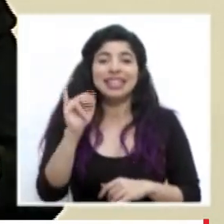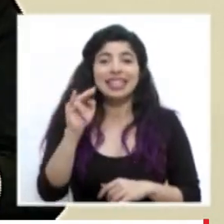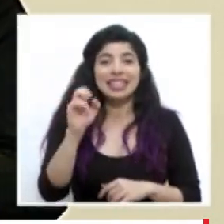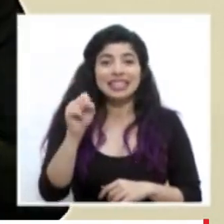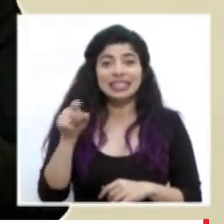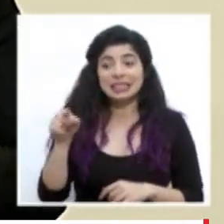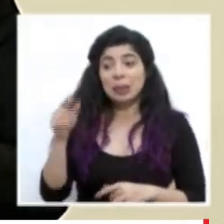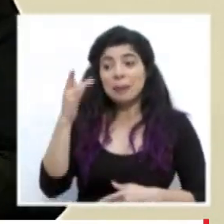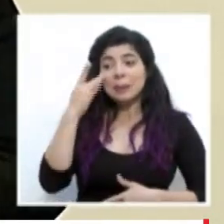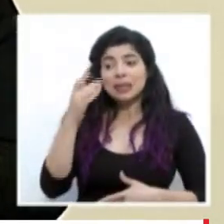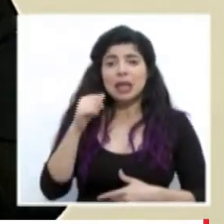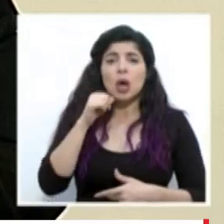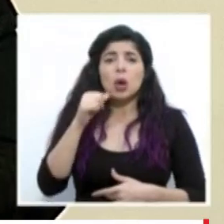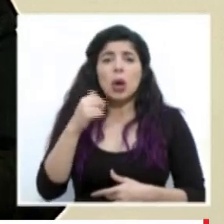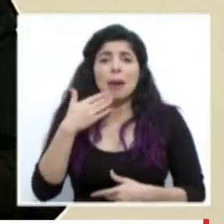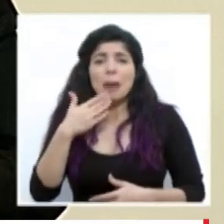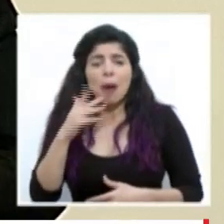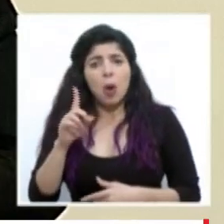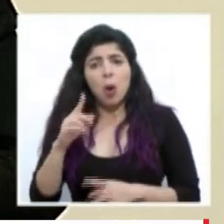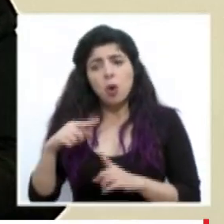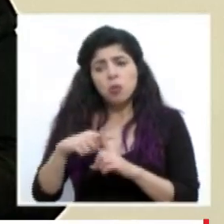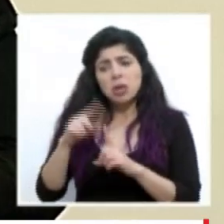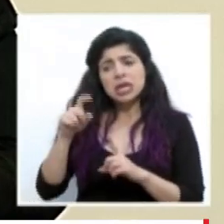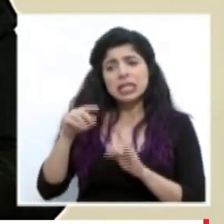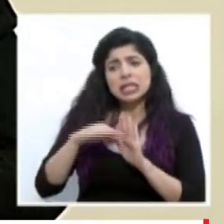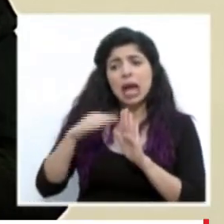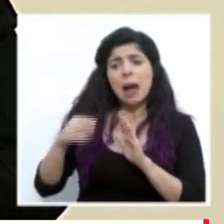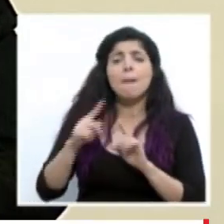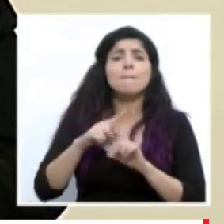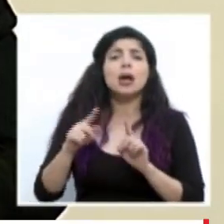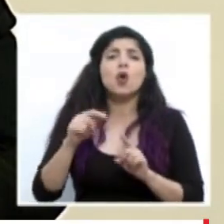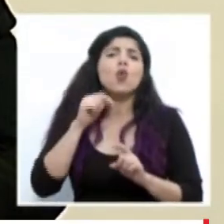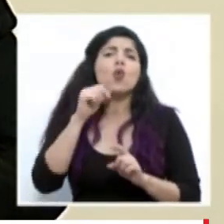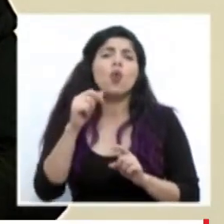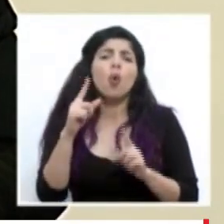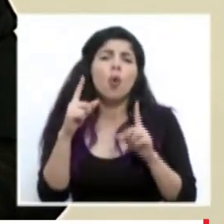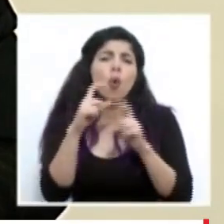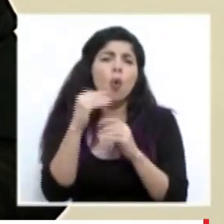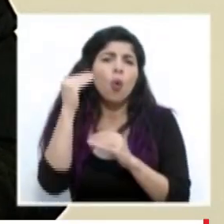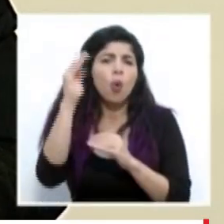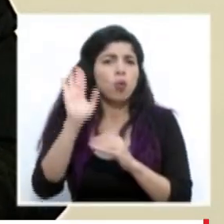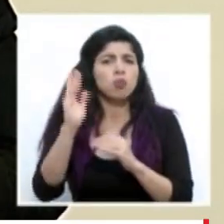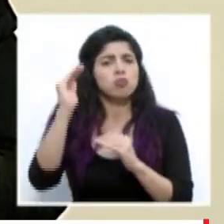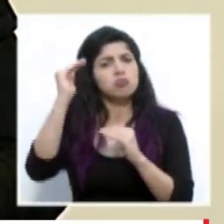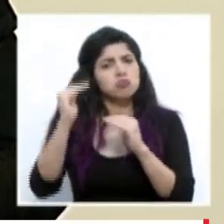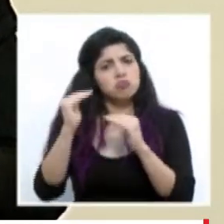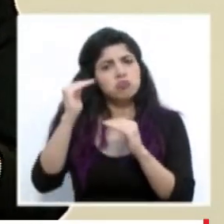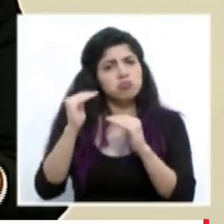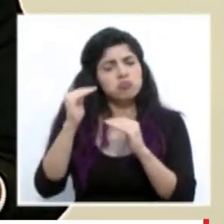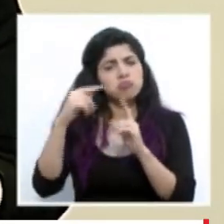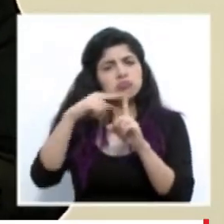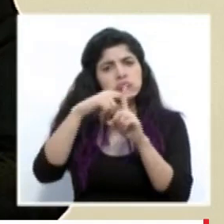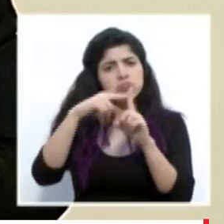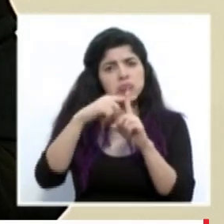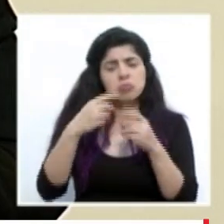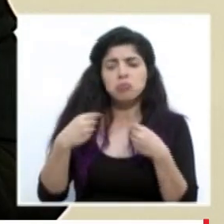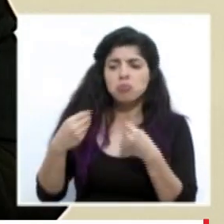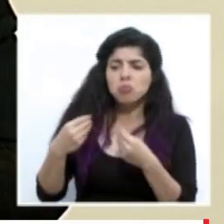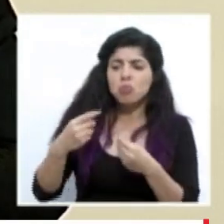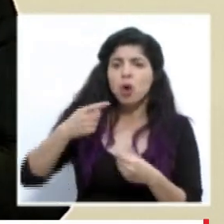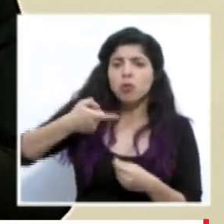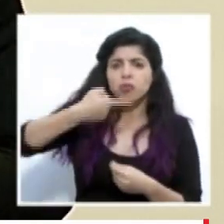INS. Pacientes que requieren una cama, pero que no es una cama de complejidad alta, sino que es una cama en donde probablemente con oxígeno